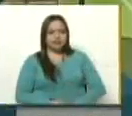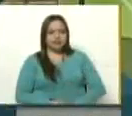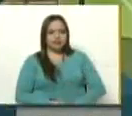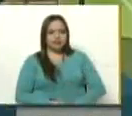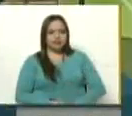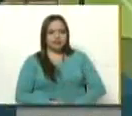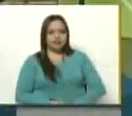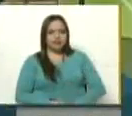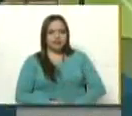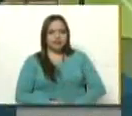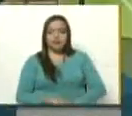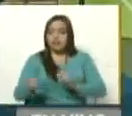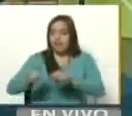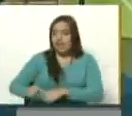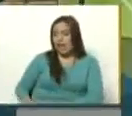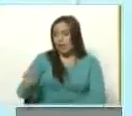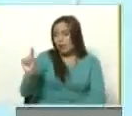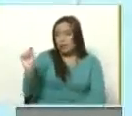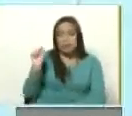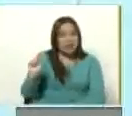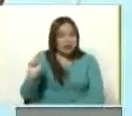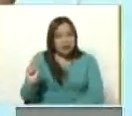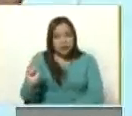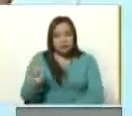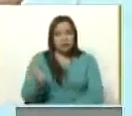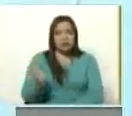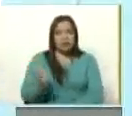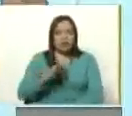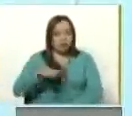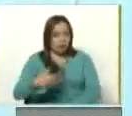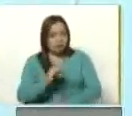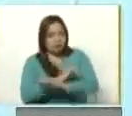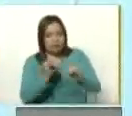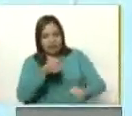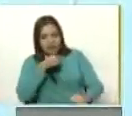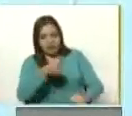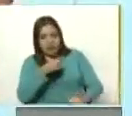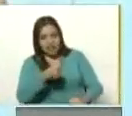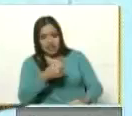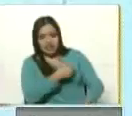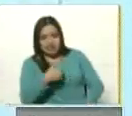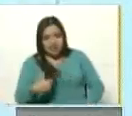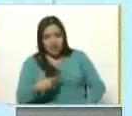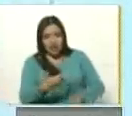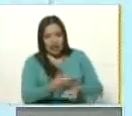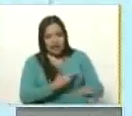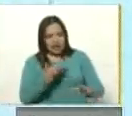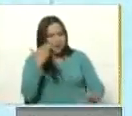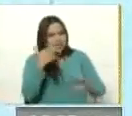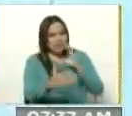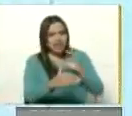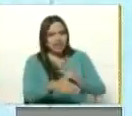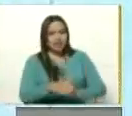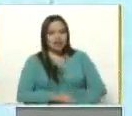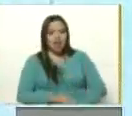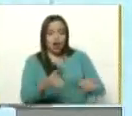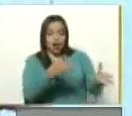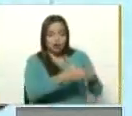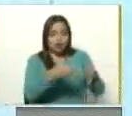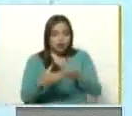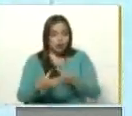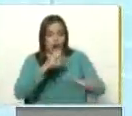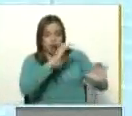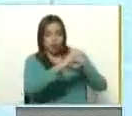nos queda un minuto, menos de un minuto para despedir a Rafael, y quiero que despida además con un mensaje para estos medios comunitarios